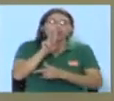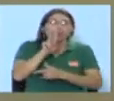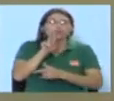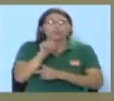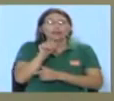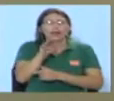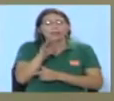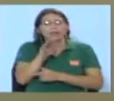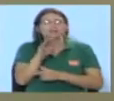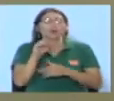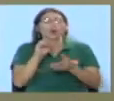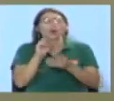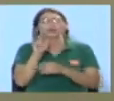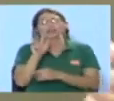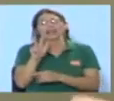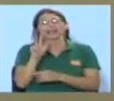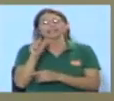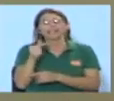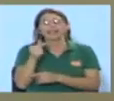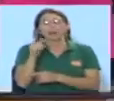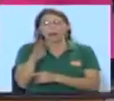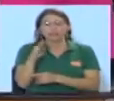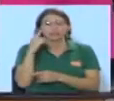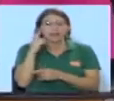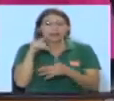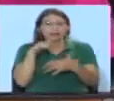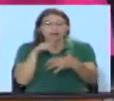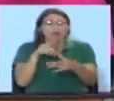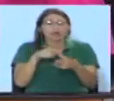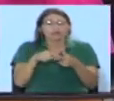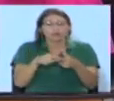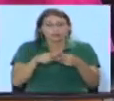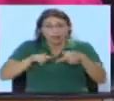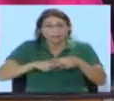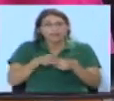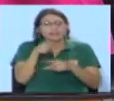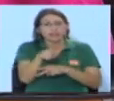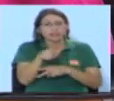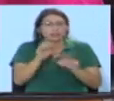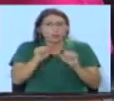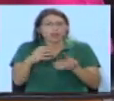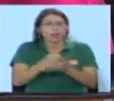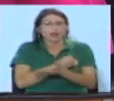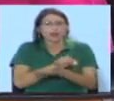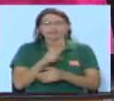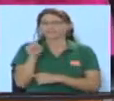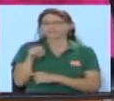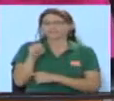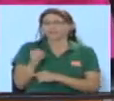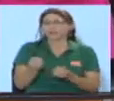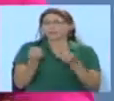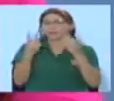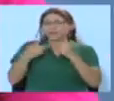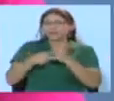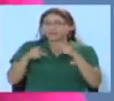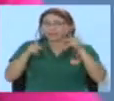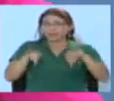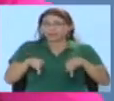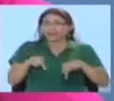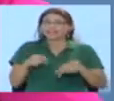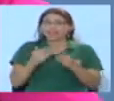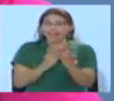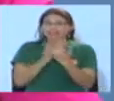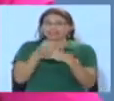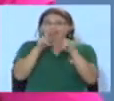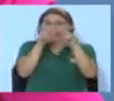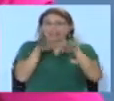empezar a cobrar por excedente? Sí, porque muchas veces las personas tienen acceso a internet desde su celular, pero también desde computadora, pero hay lugares